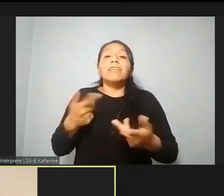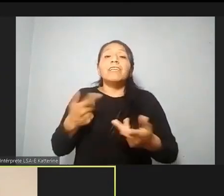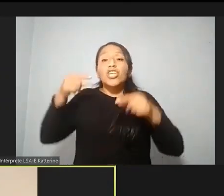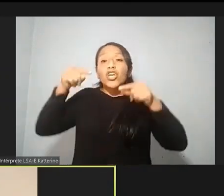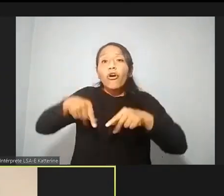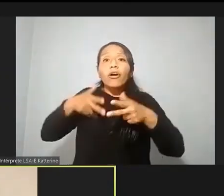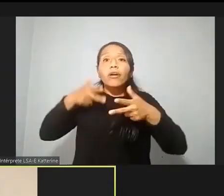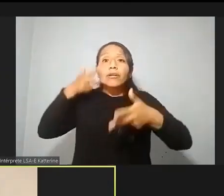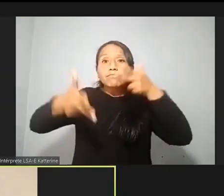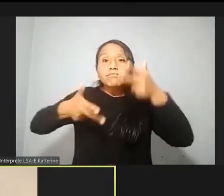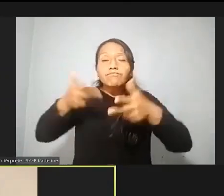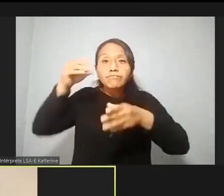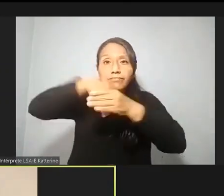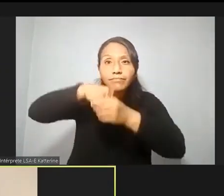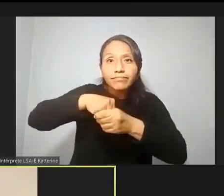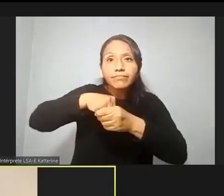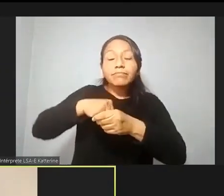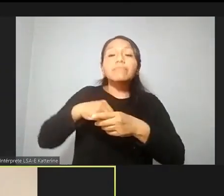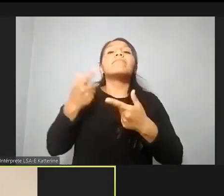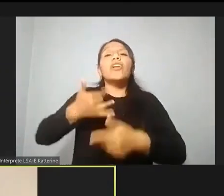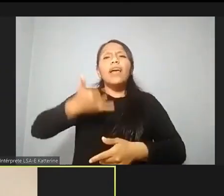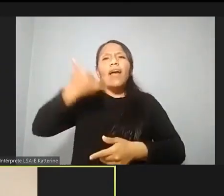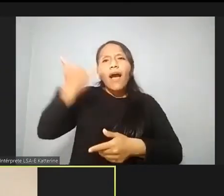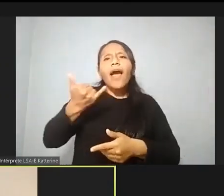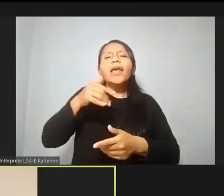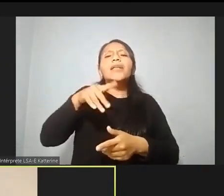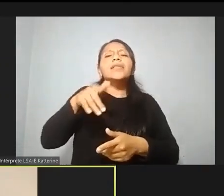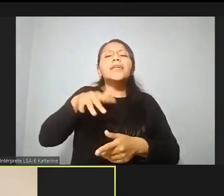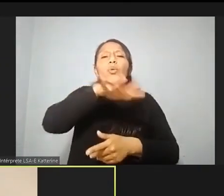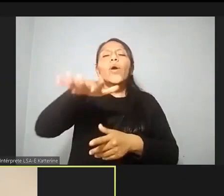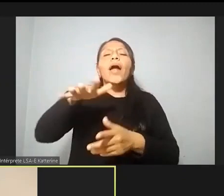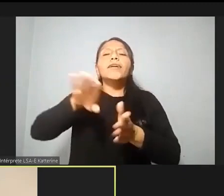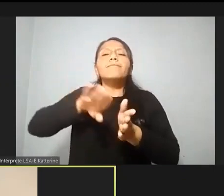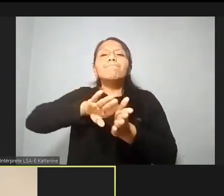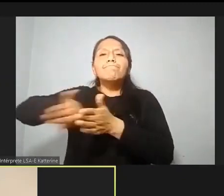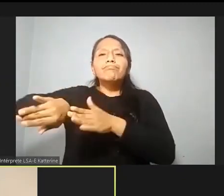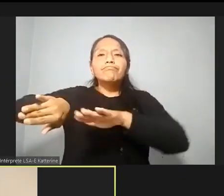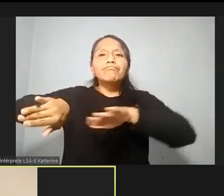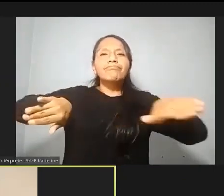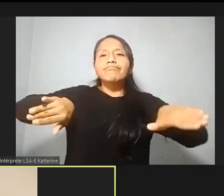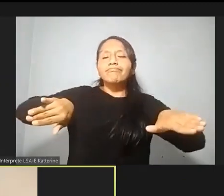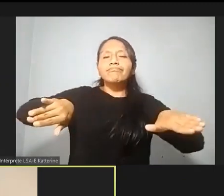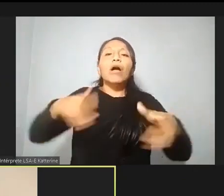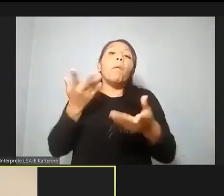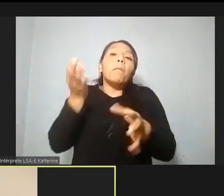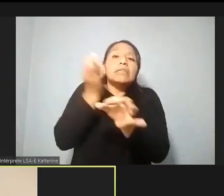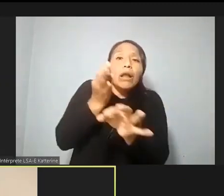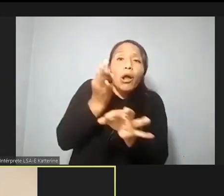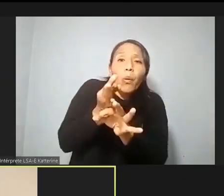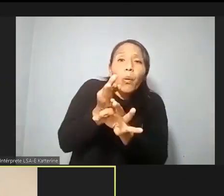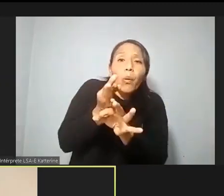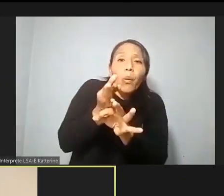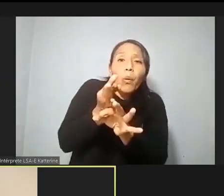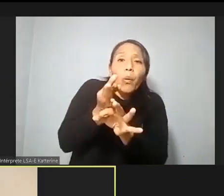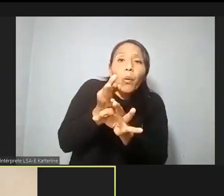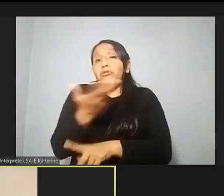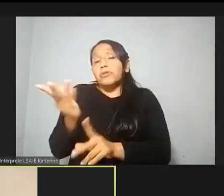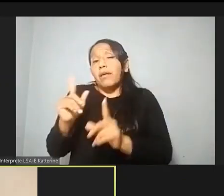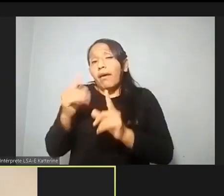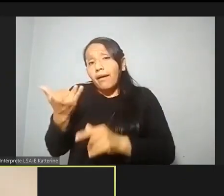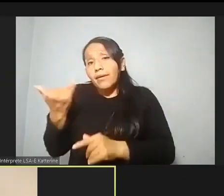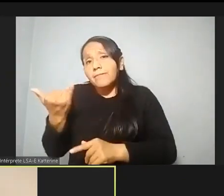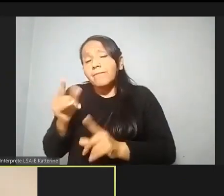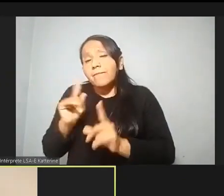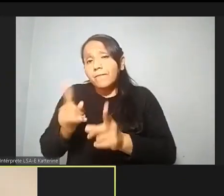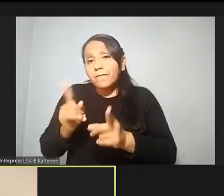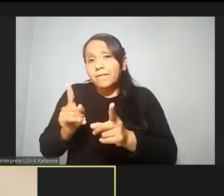inclusión es porque hay aún lugares excluyentes, ya sean las escuelas o dentro de la misma sociedad.